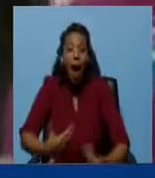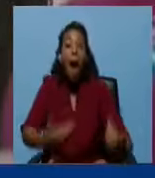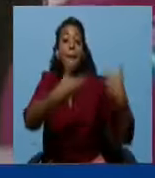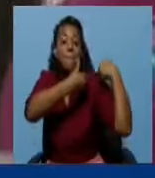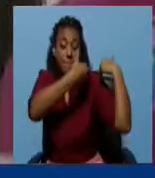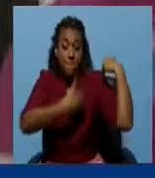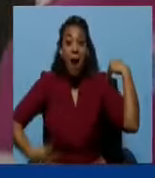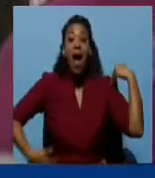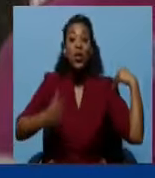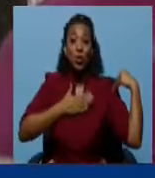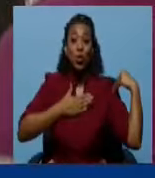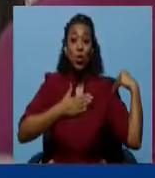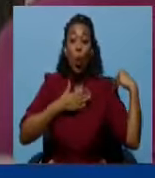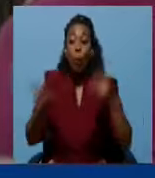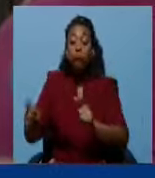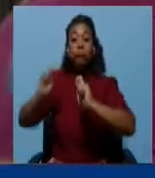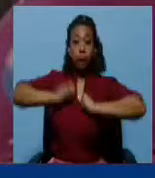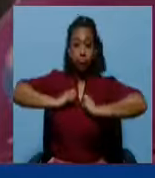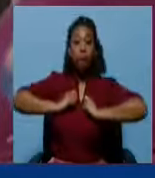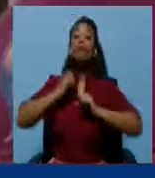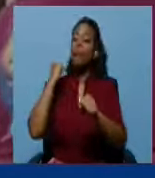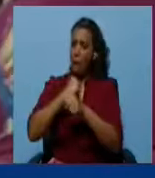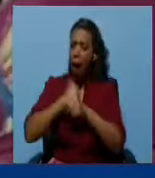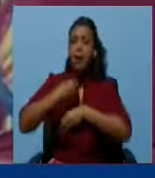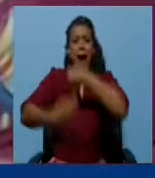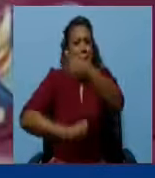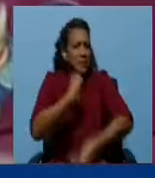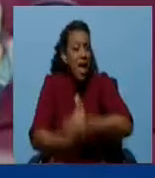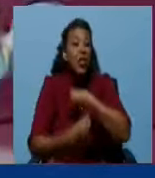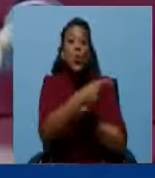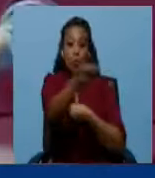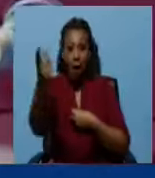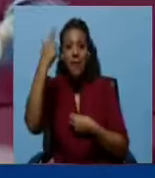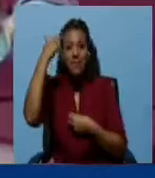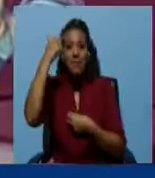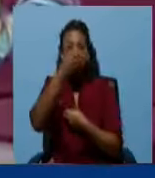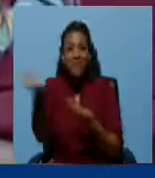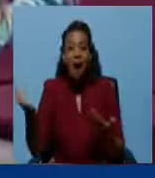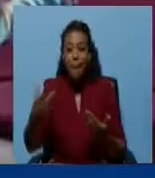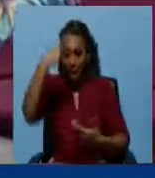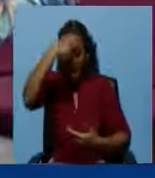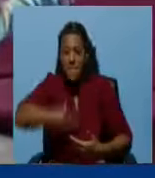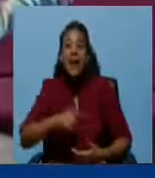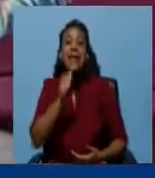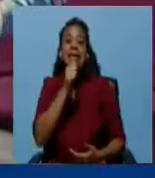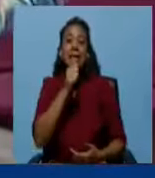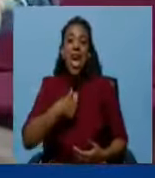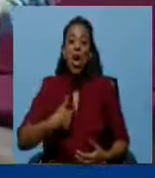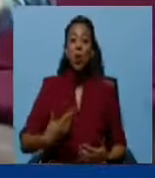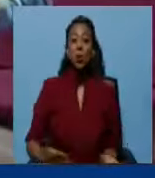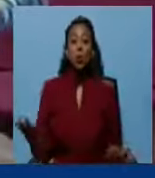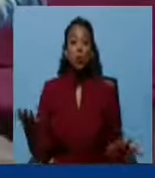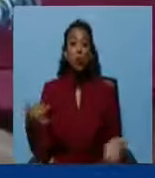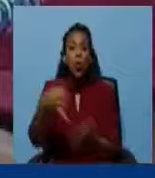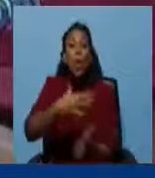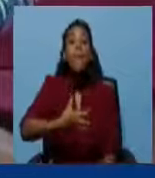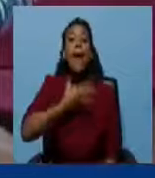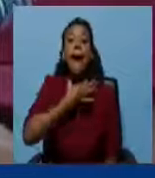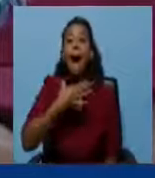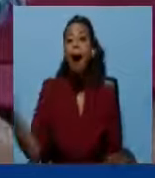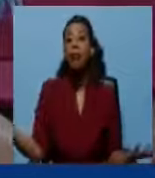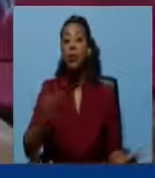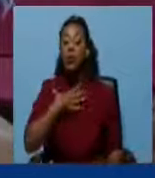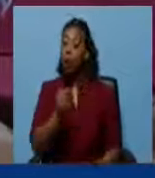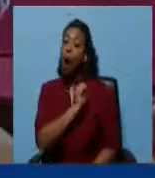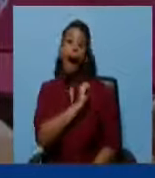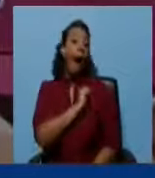jugar. Lo voy a seguir jugando y ustedes saben que yo no me rajo. Yo no soy